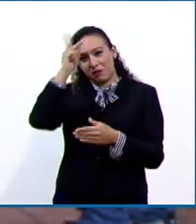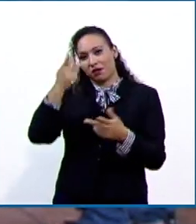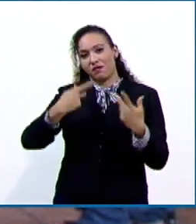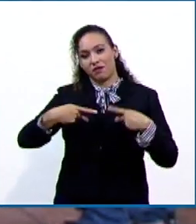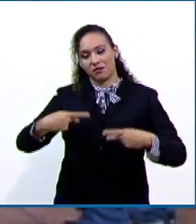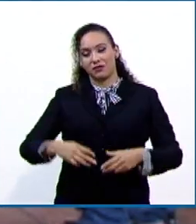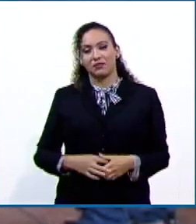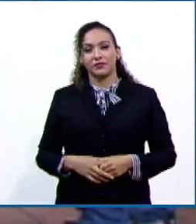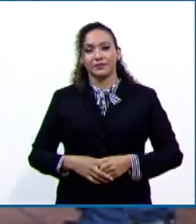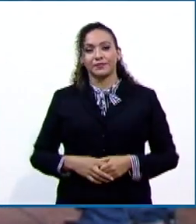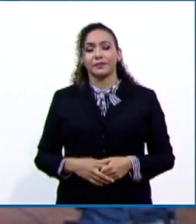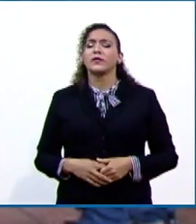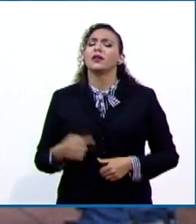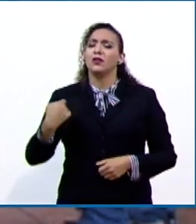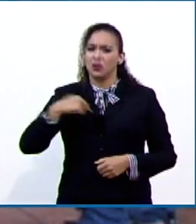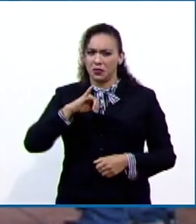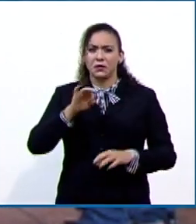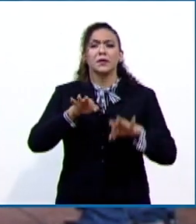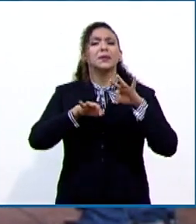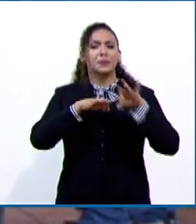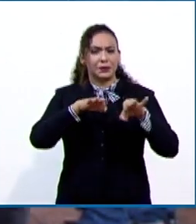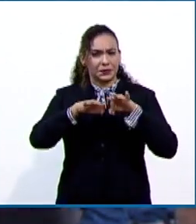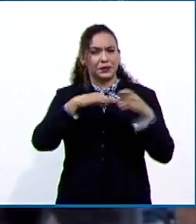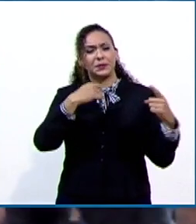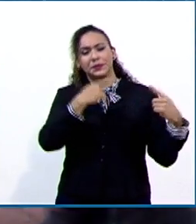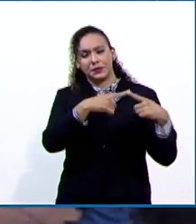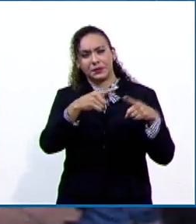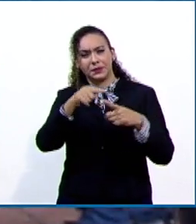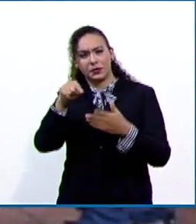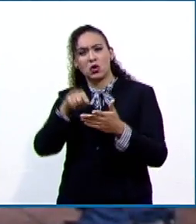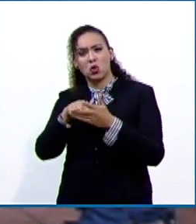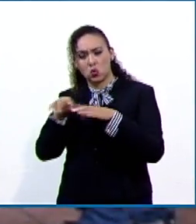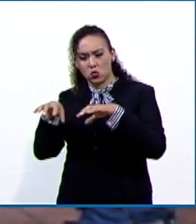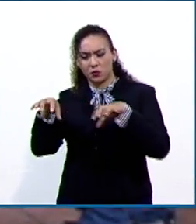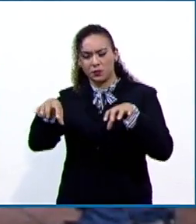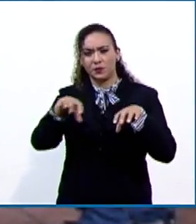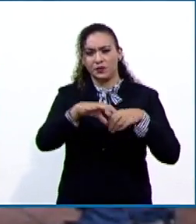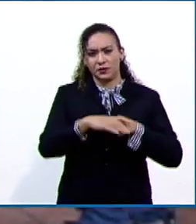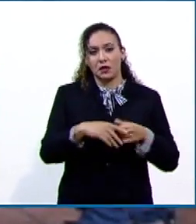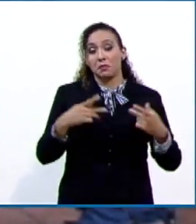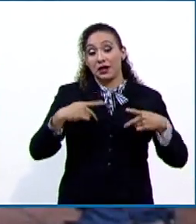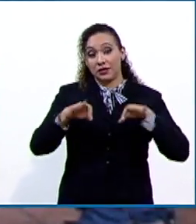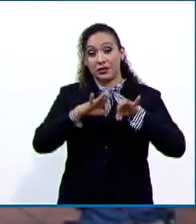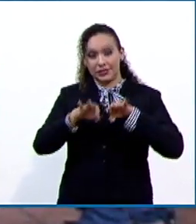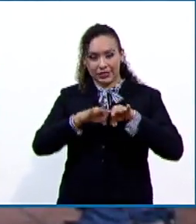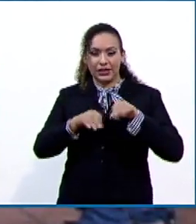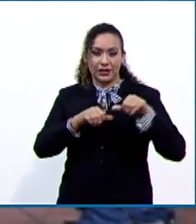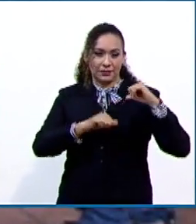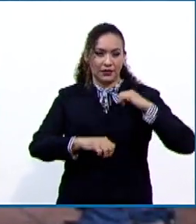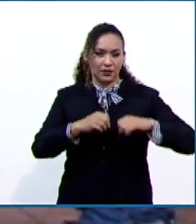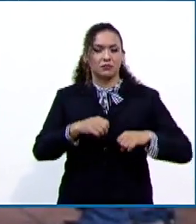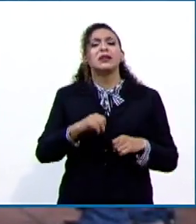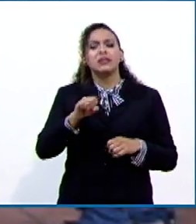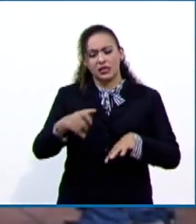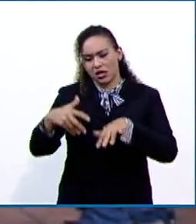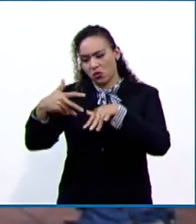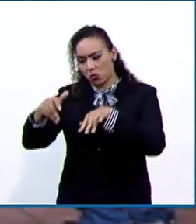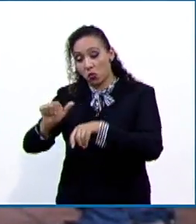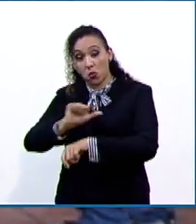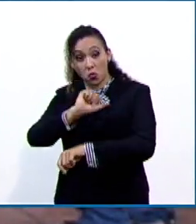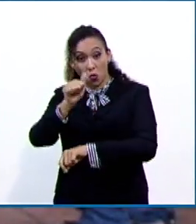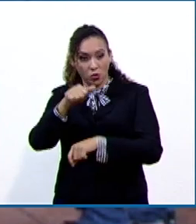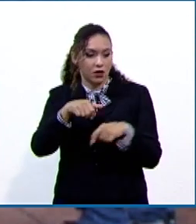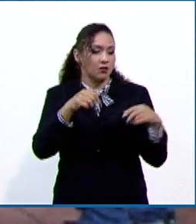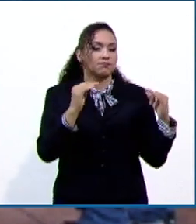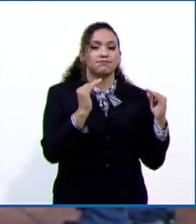tema estamos trabajando en algunas otras instancias por parte de la base trabajadora en relación con